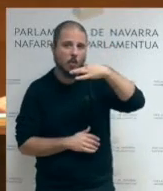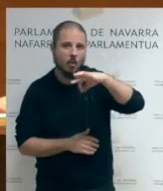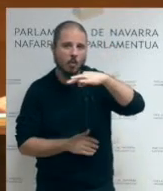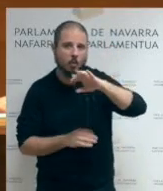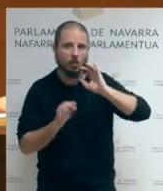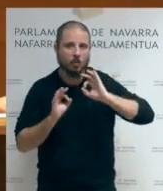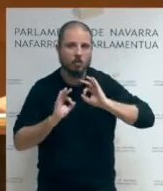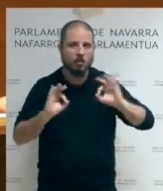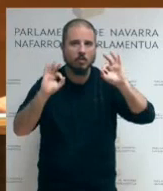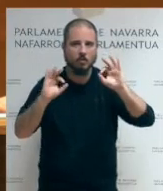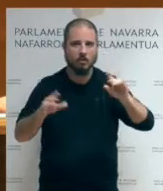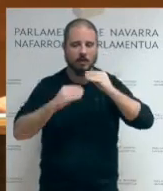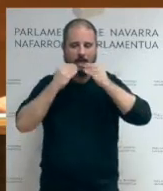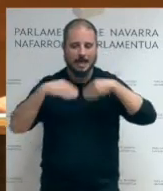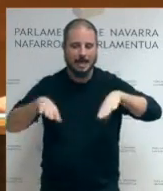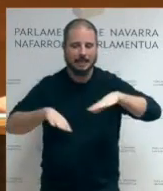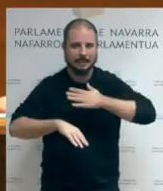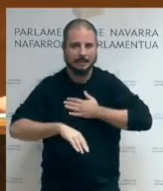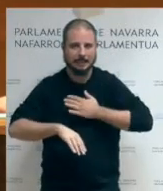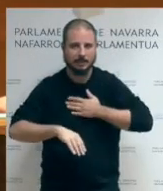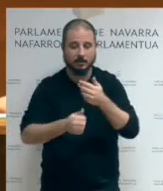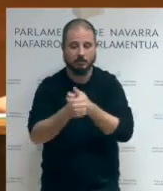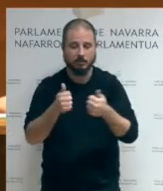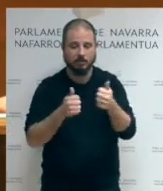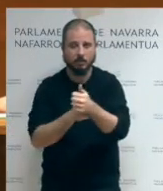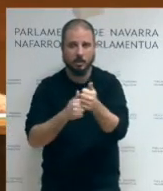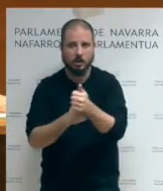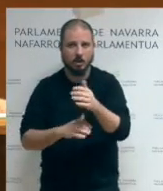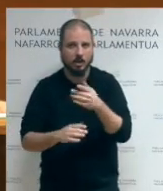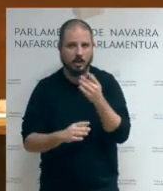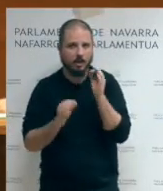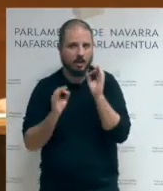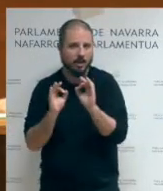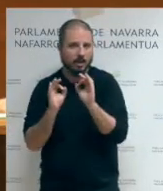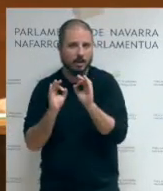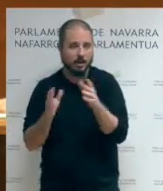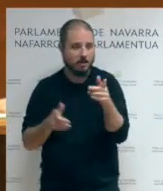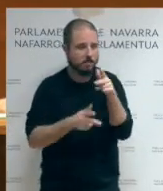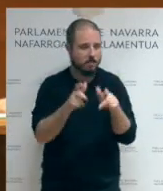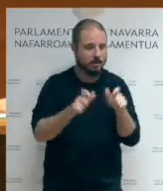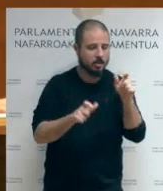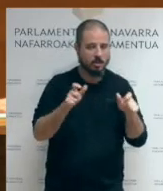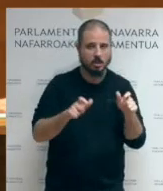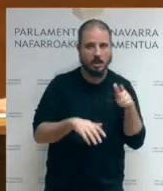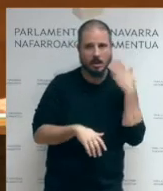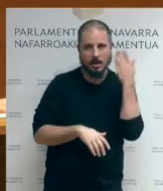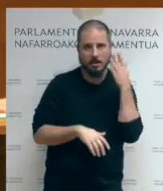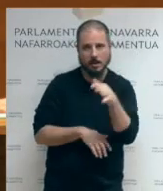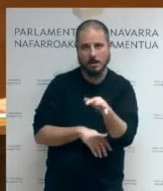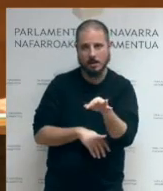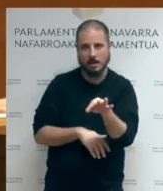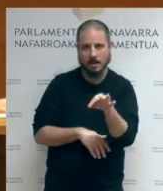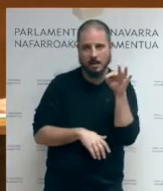propia historia, tiene sus propias prioridades y serán los navarros y las navarras quienes deban decidir sobre su camino propio